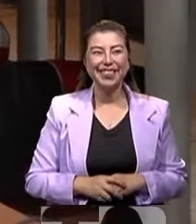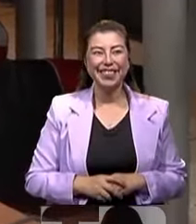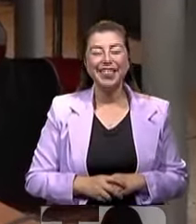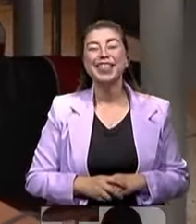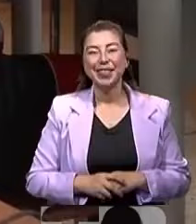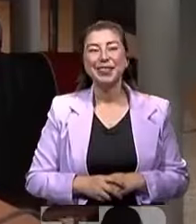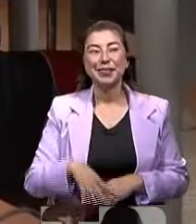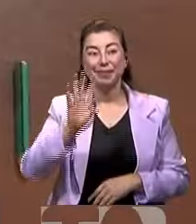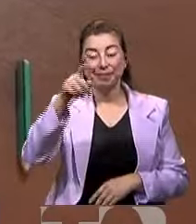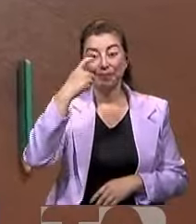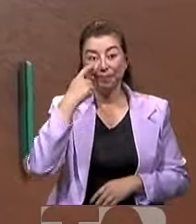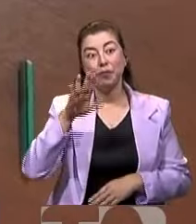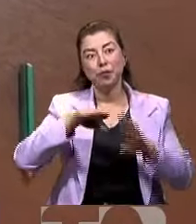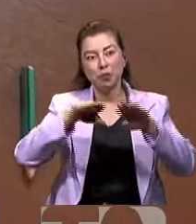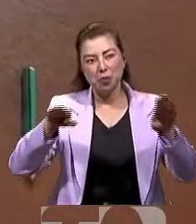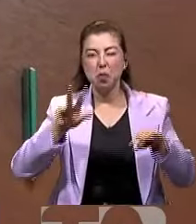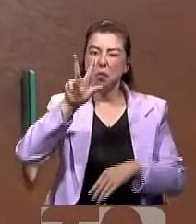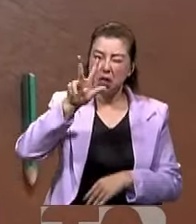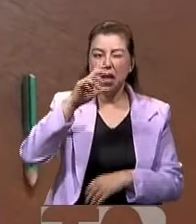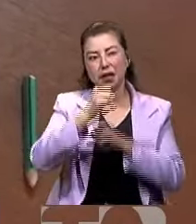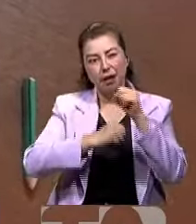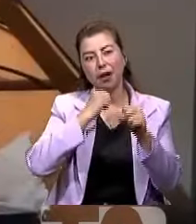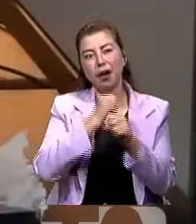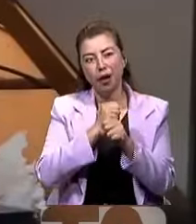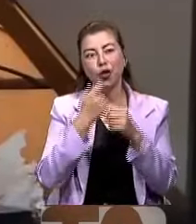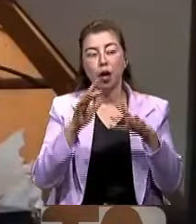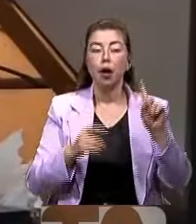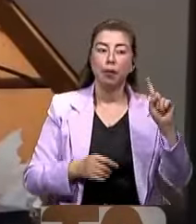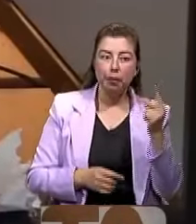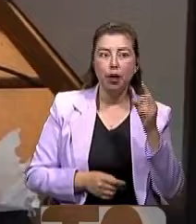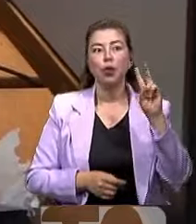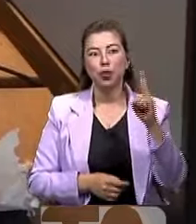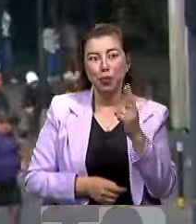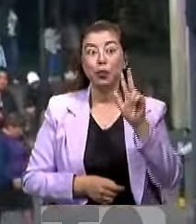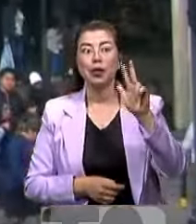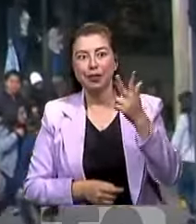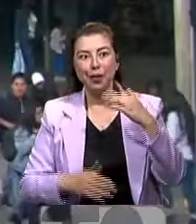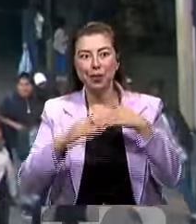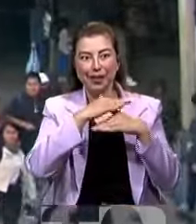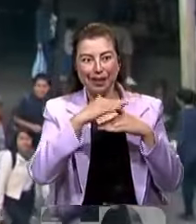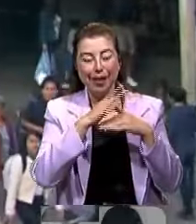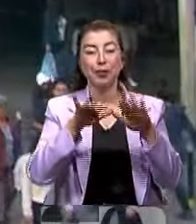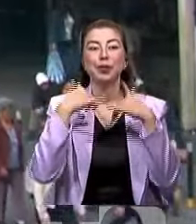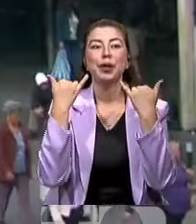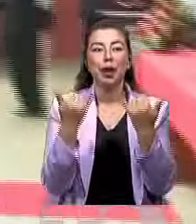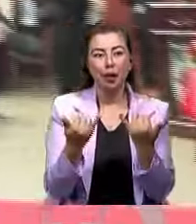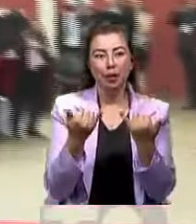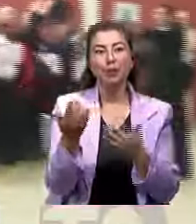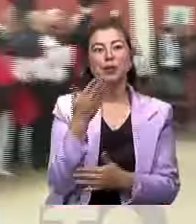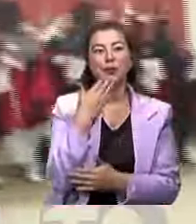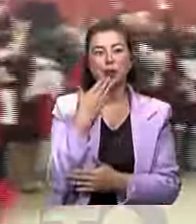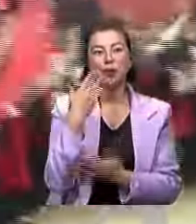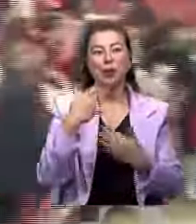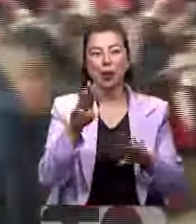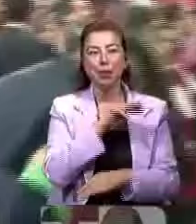un estudiante le toma normalmente 3 años para cursar primero, segundo y tercero de bachillerato, ahora el municipio ofrece una oportunidad